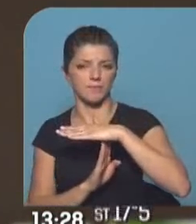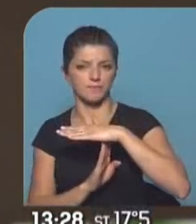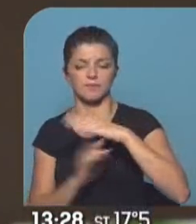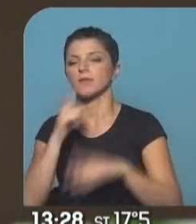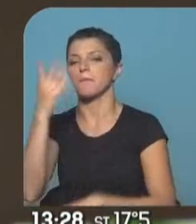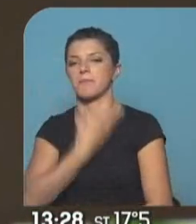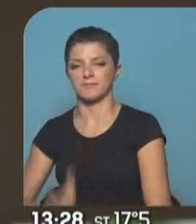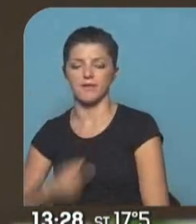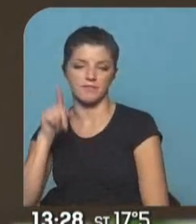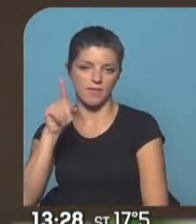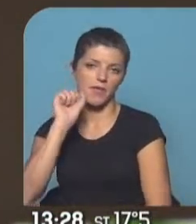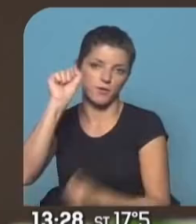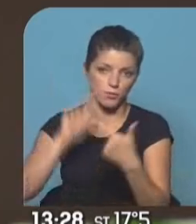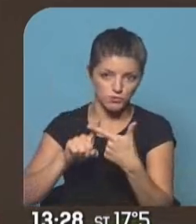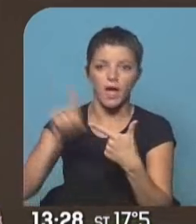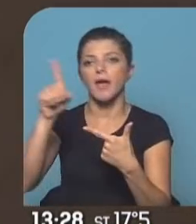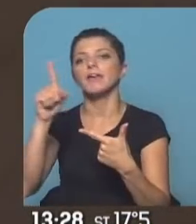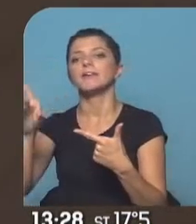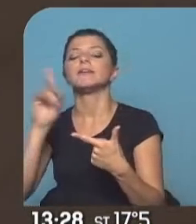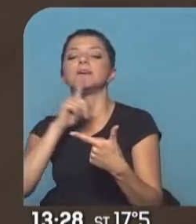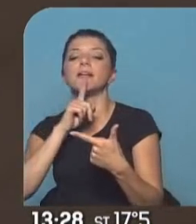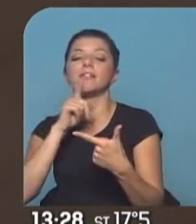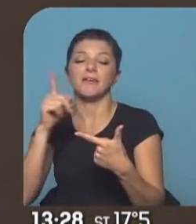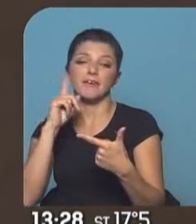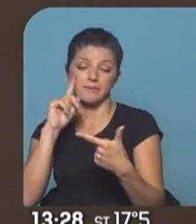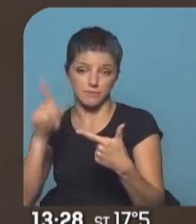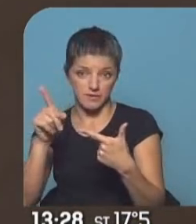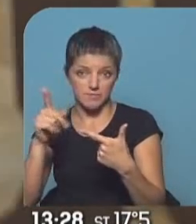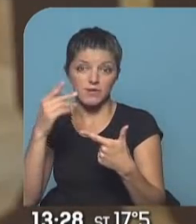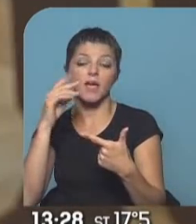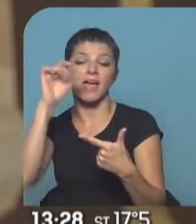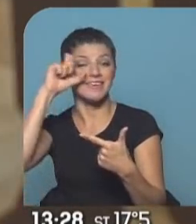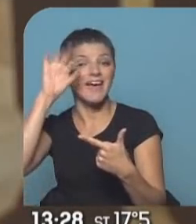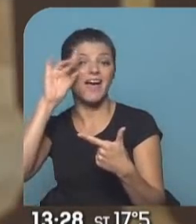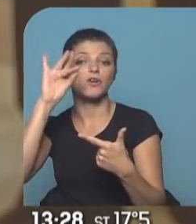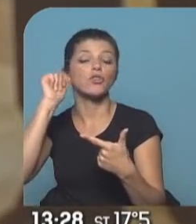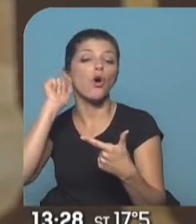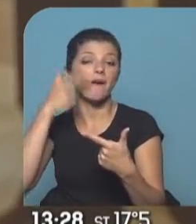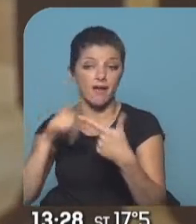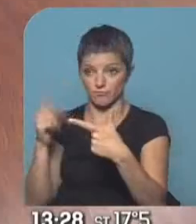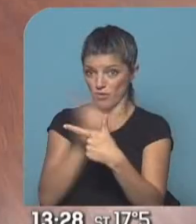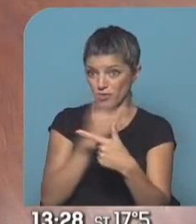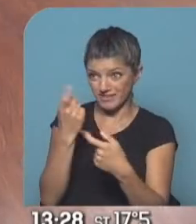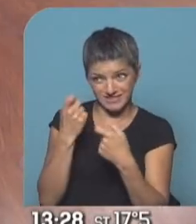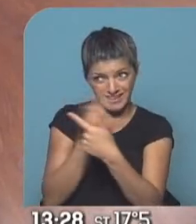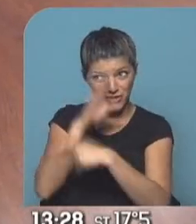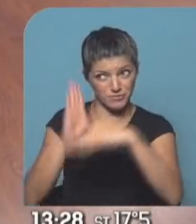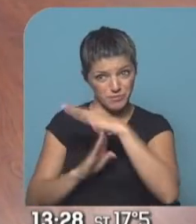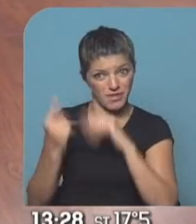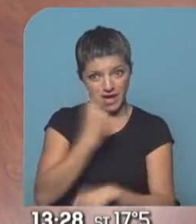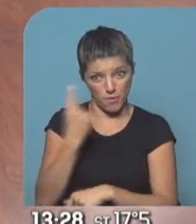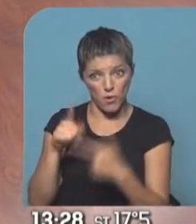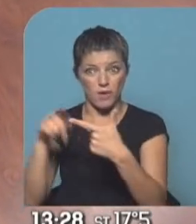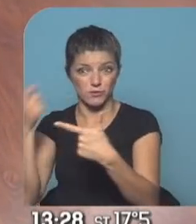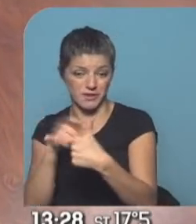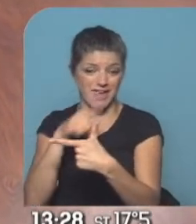a Erdogan concretamente, que son figuras que le genera, que por un lado Europa los necesita, claramente, y de hecho llegan a los acuerdos que llegan, en el caso de Erdogan